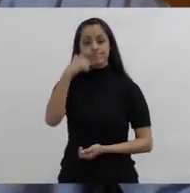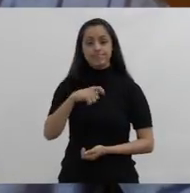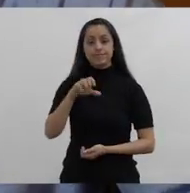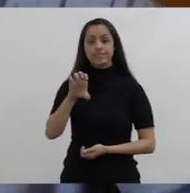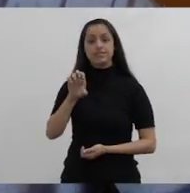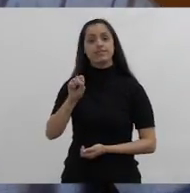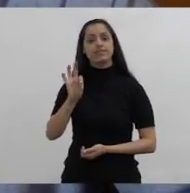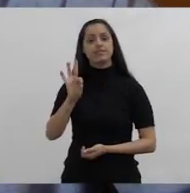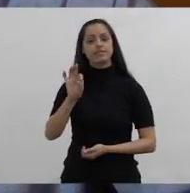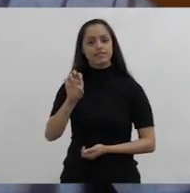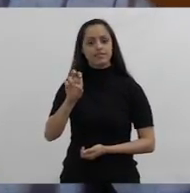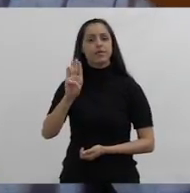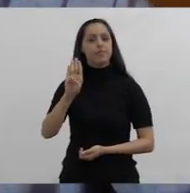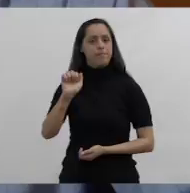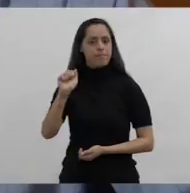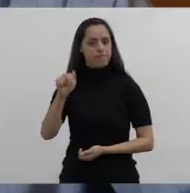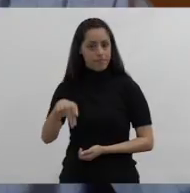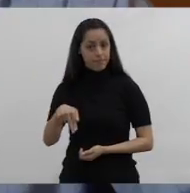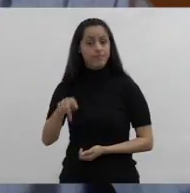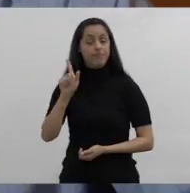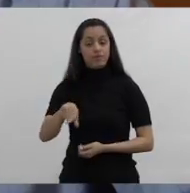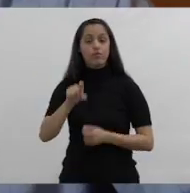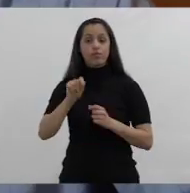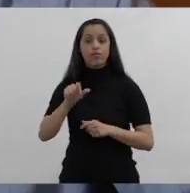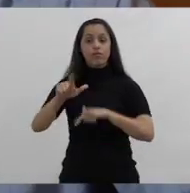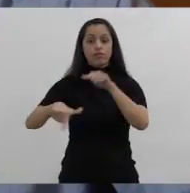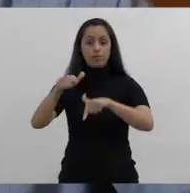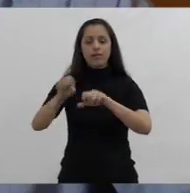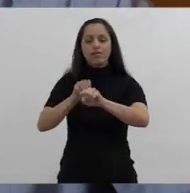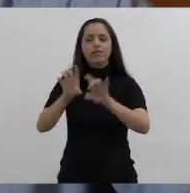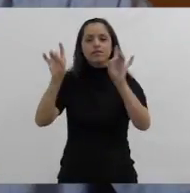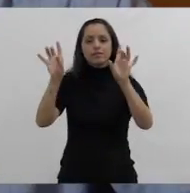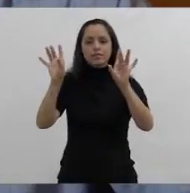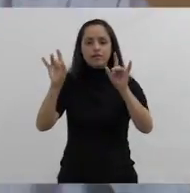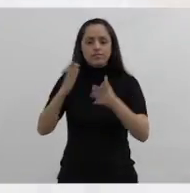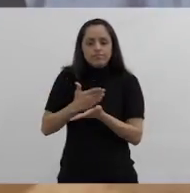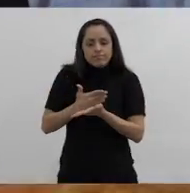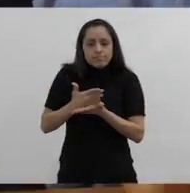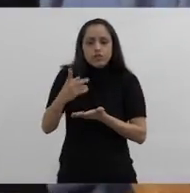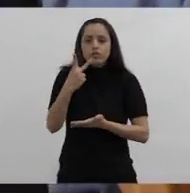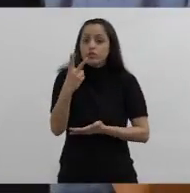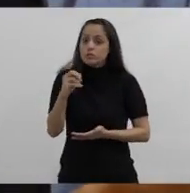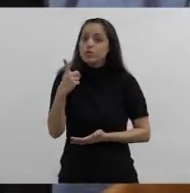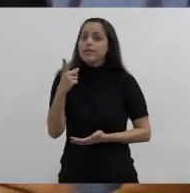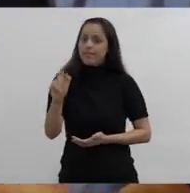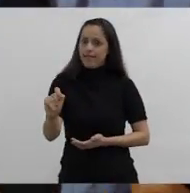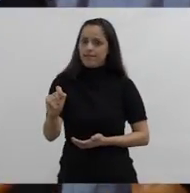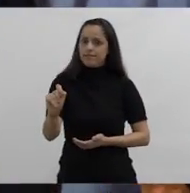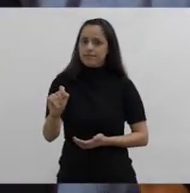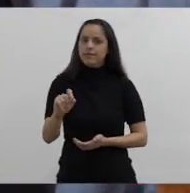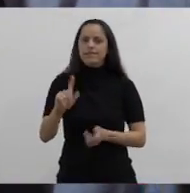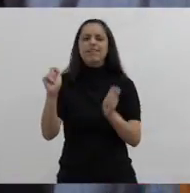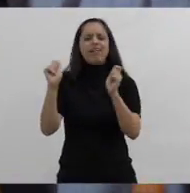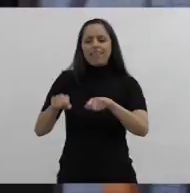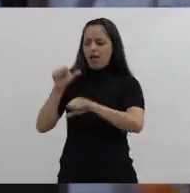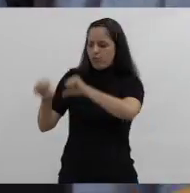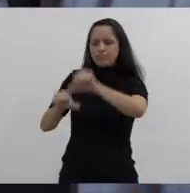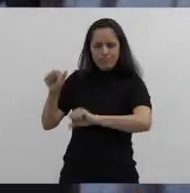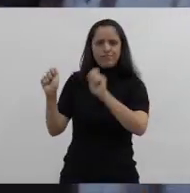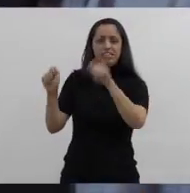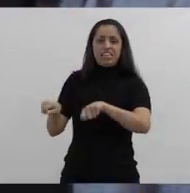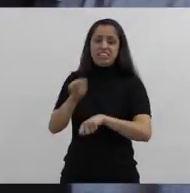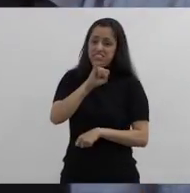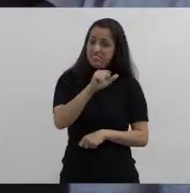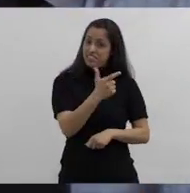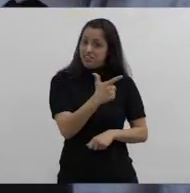Esteban Bullrich, soy el ministro de Educación de la Ciudad de Buenos Aires desde el 5 de enero del 2010. Acá la verdad es que muchos de los cambios se pueden hacer sin ley. Si hace